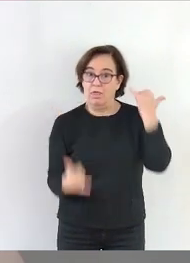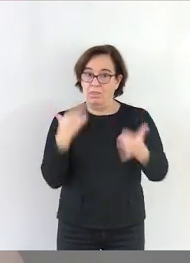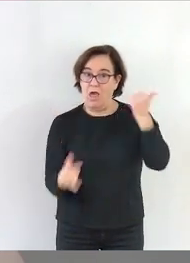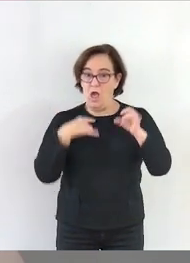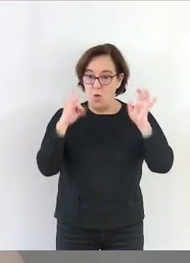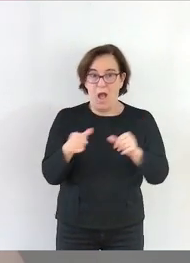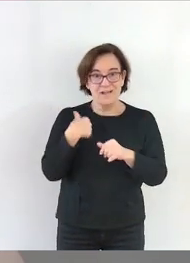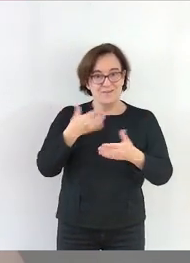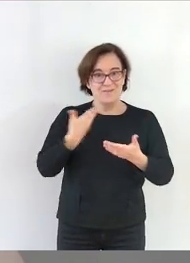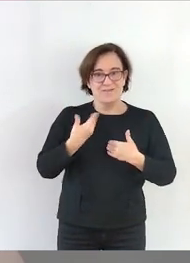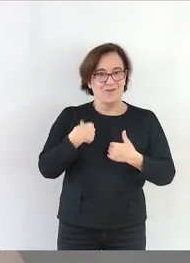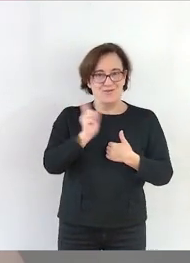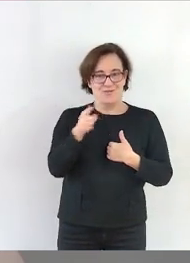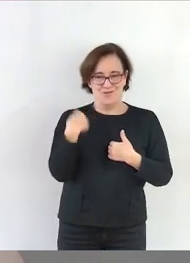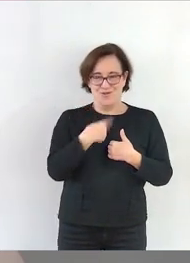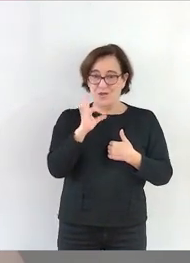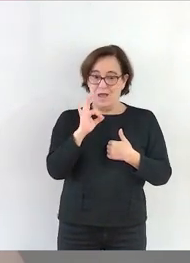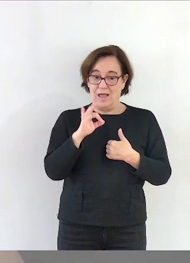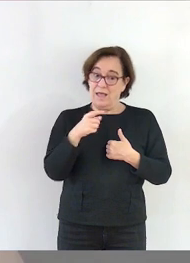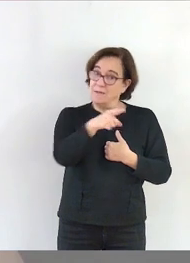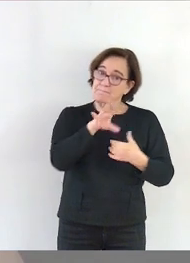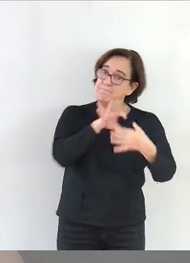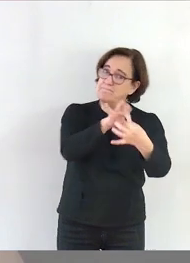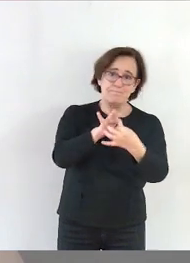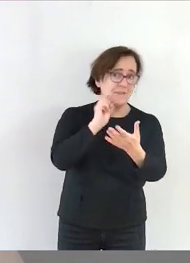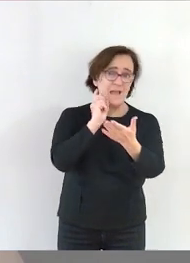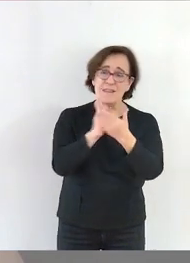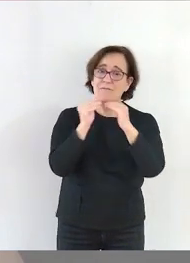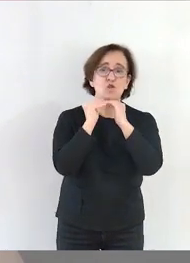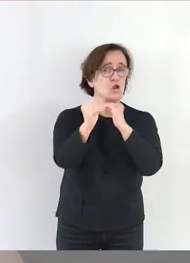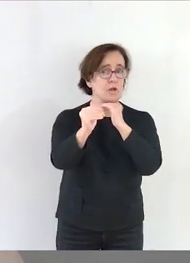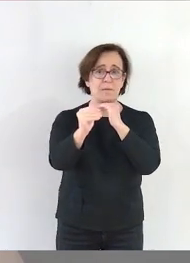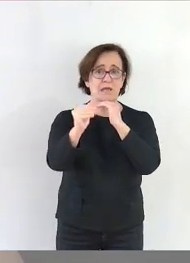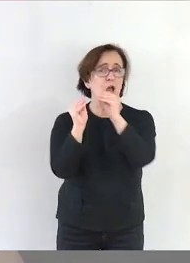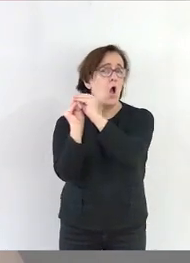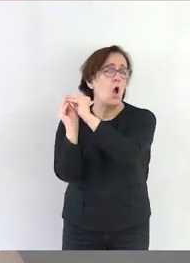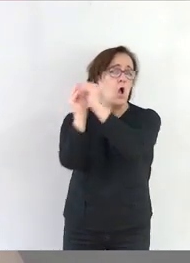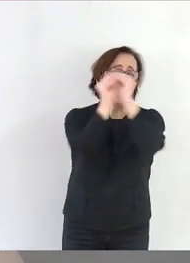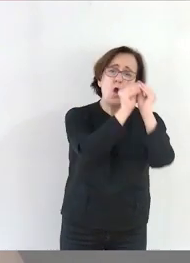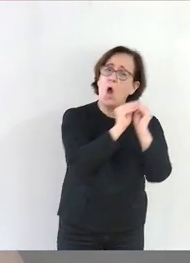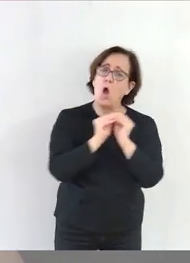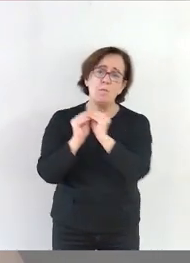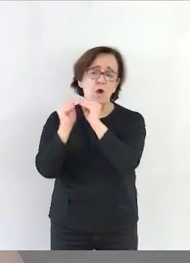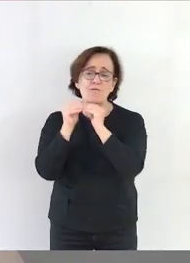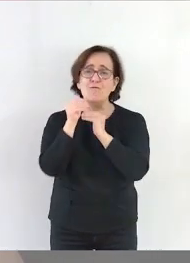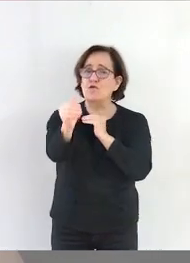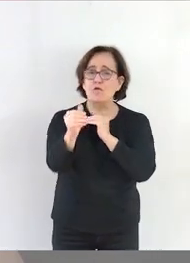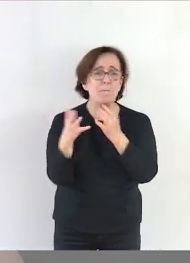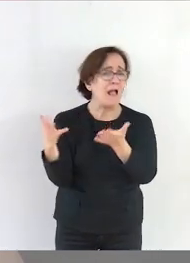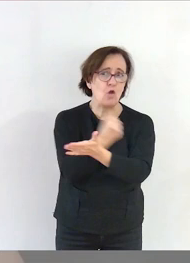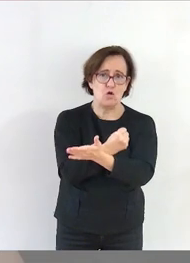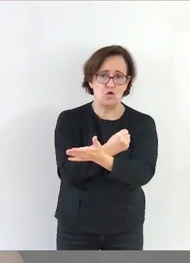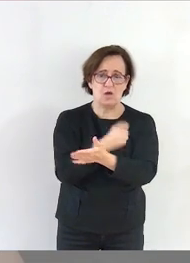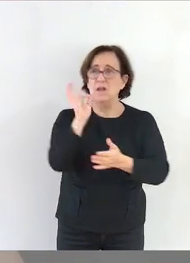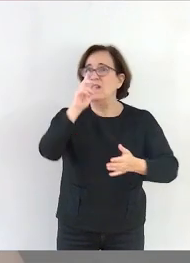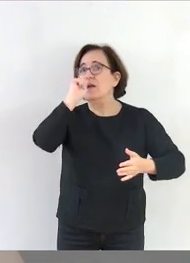demás porque ya no hay un ell y un nosotros El desafío de la sostenibilidad es un desafío común informe brun es un futuro común por lo tanto ya